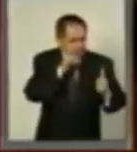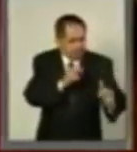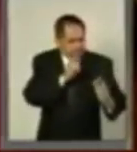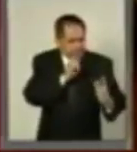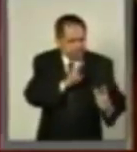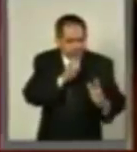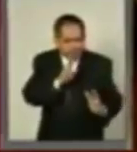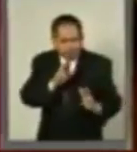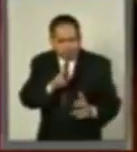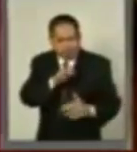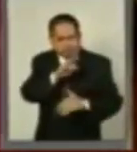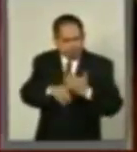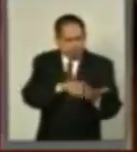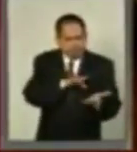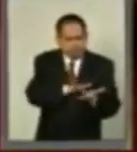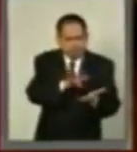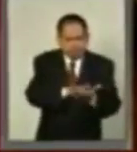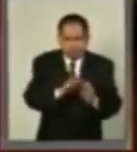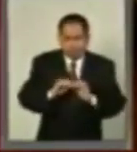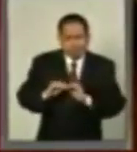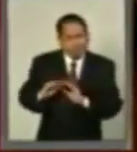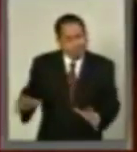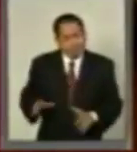respondemos y les apoyamos, por cierto.